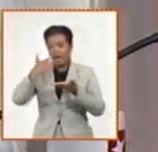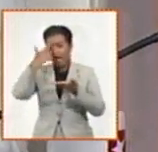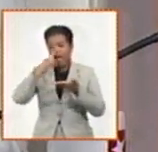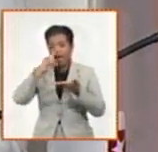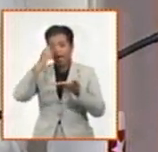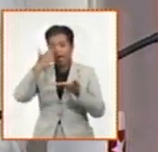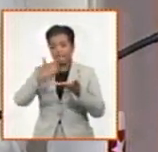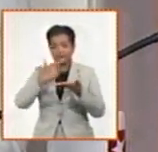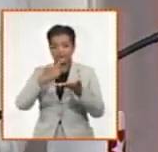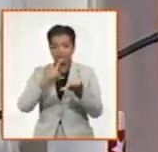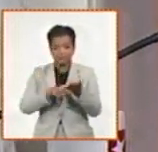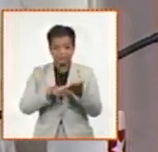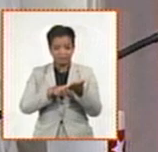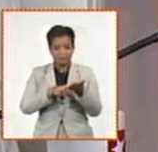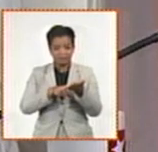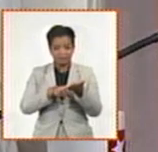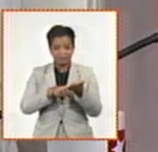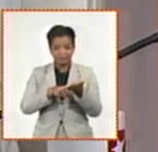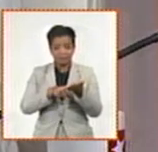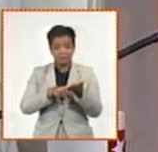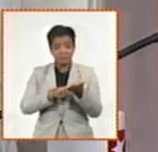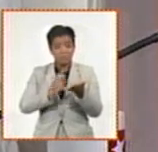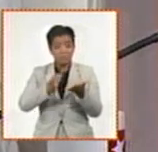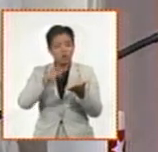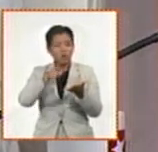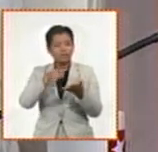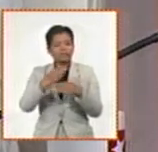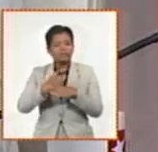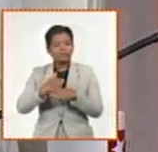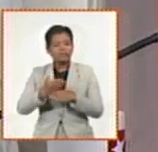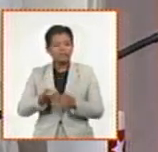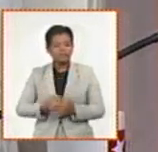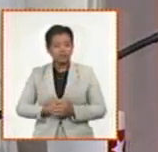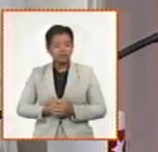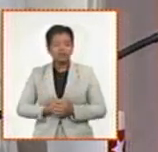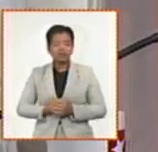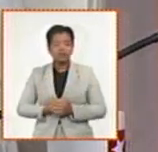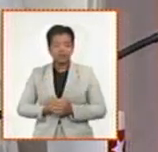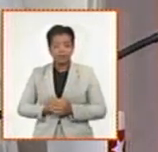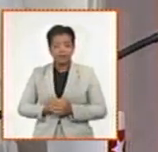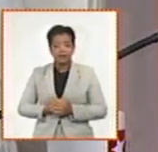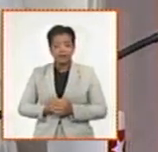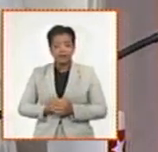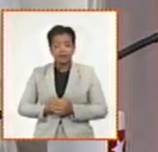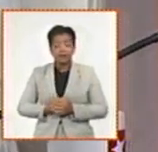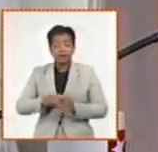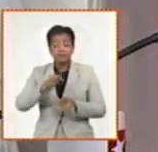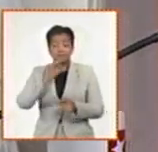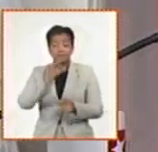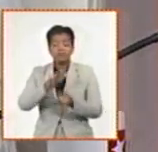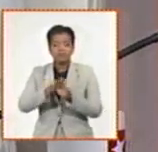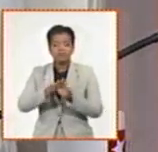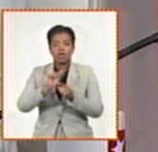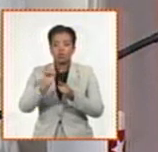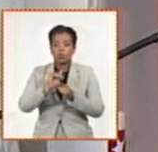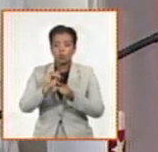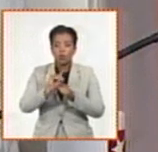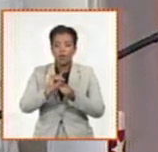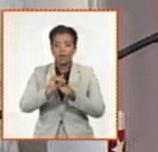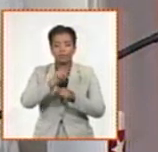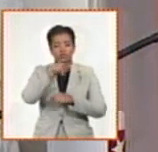es? Esta metodología fue una metodología que se utilizó para promover la